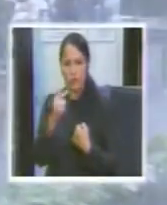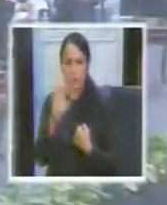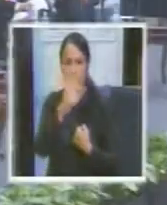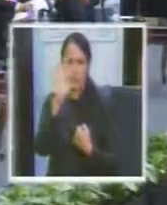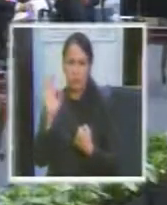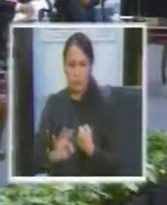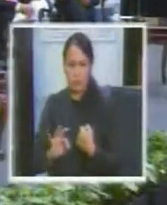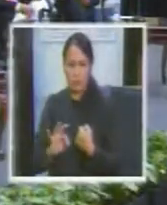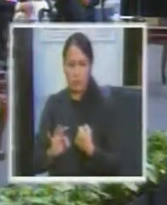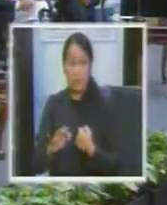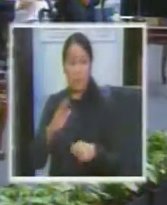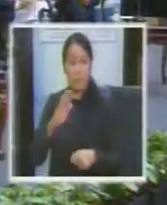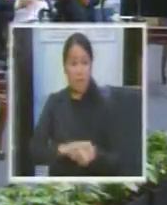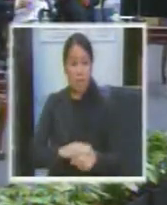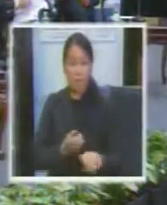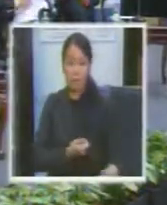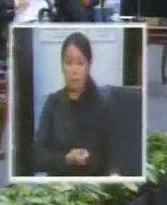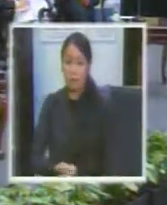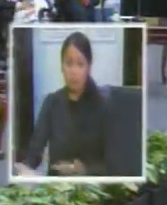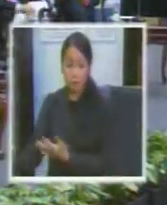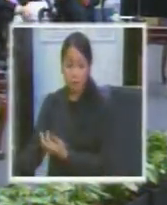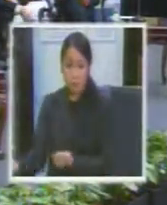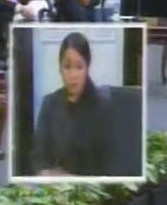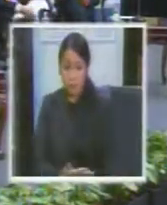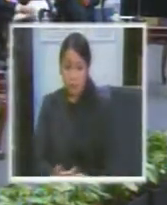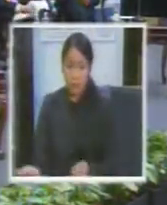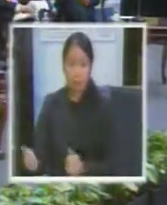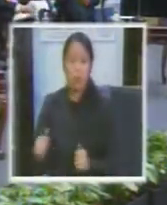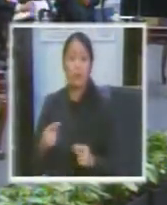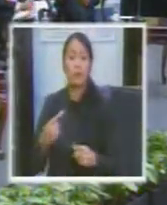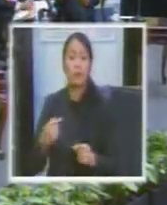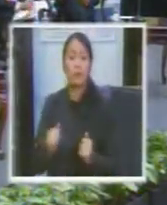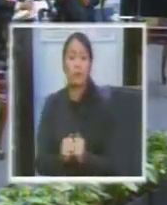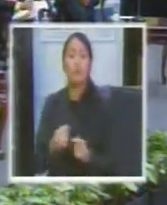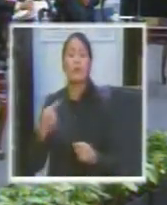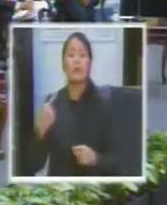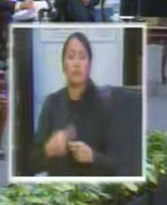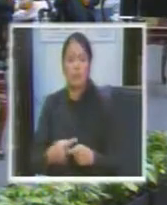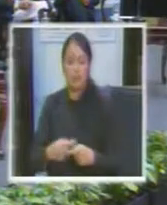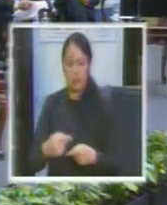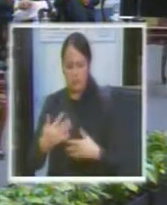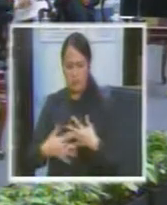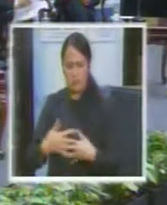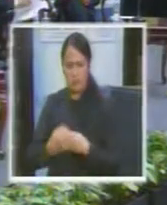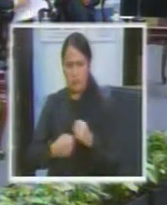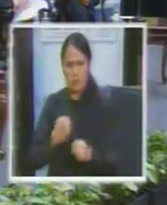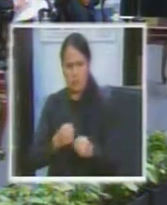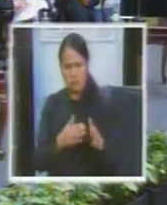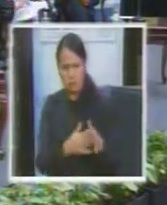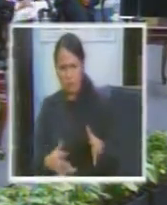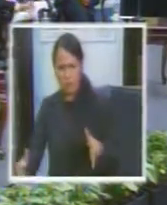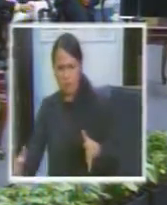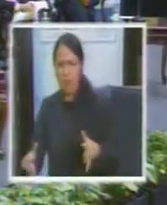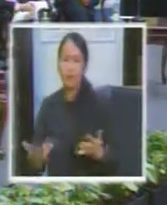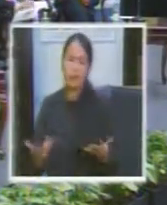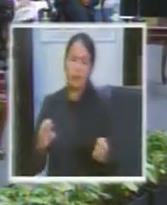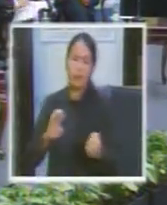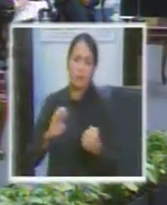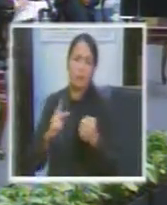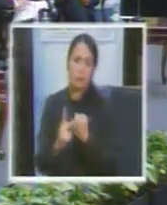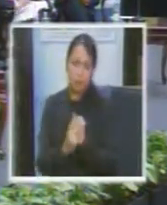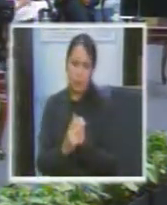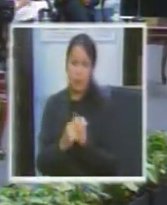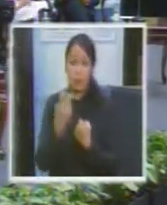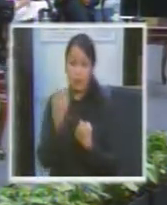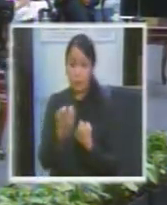decir, la relación más dinámica que México ha tenido estos 15 años ha sido con Europa. Y eso, cuando